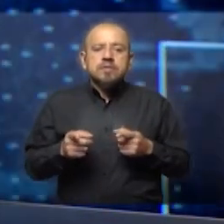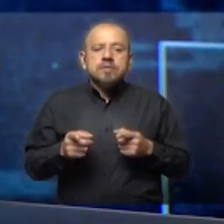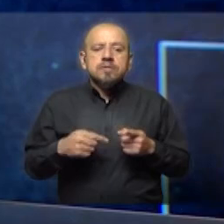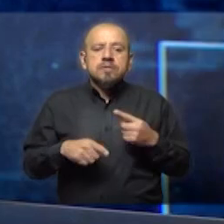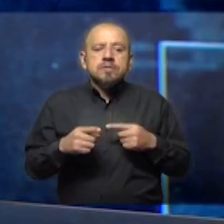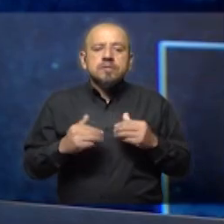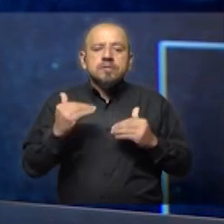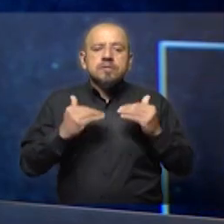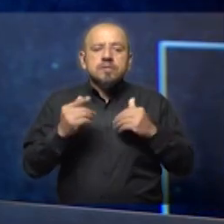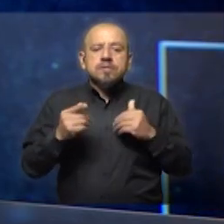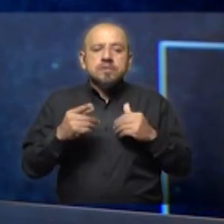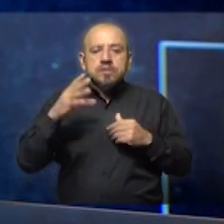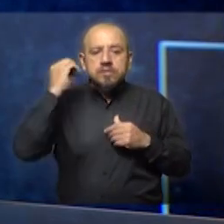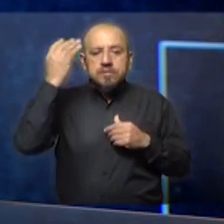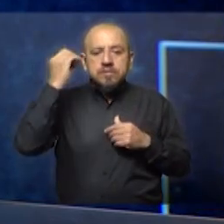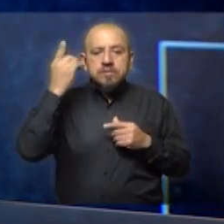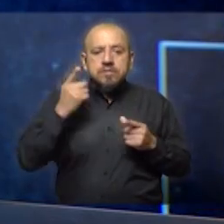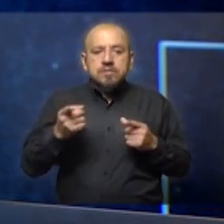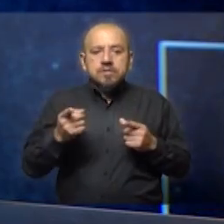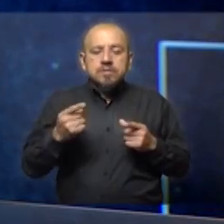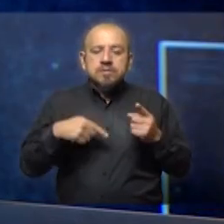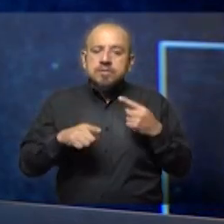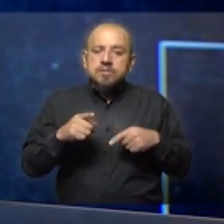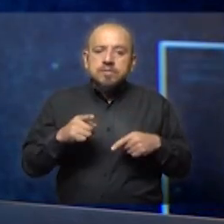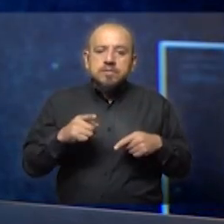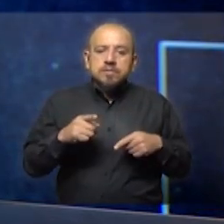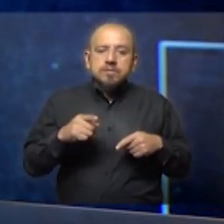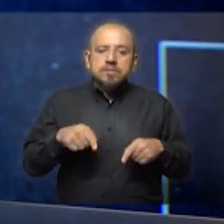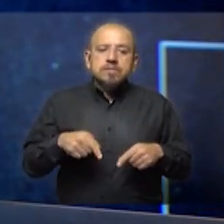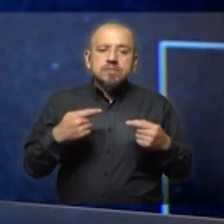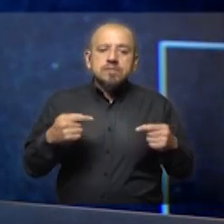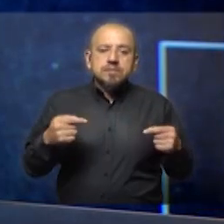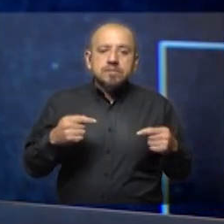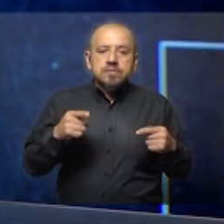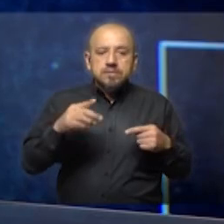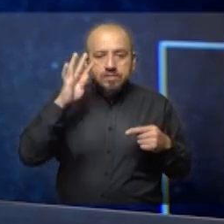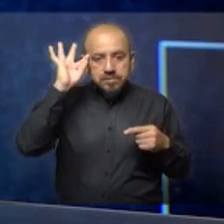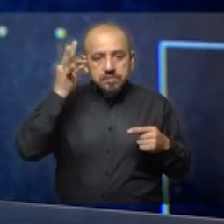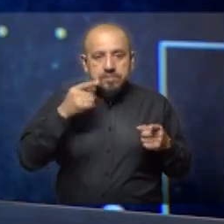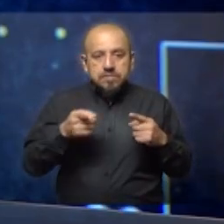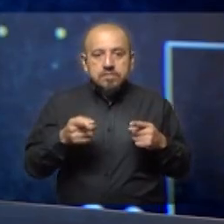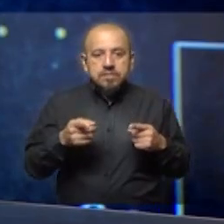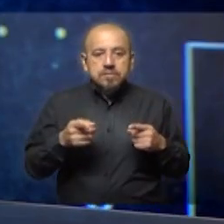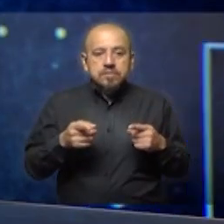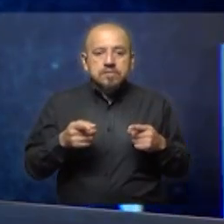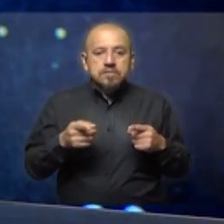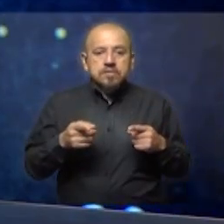del nivel de que iban a las conferencias no estas cosas creo que es este